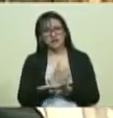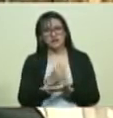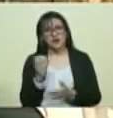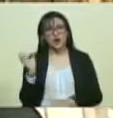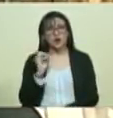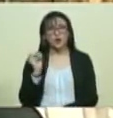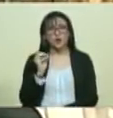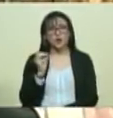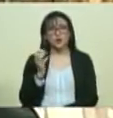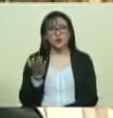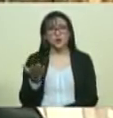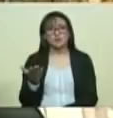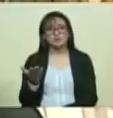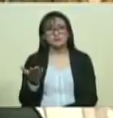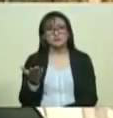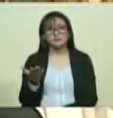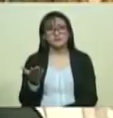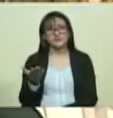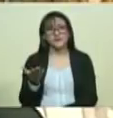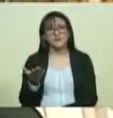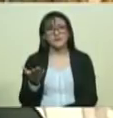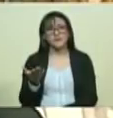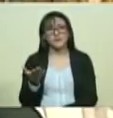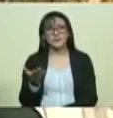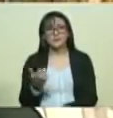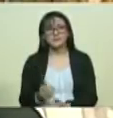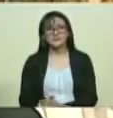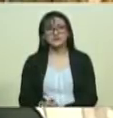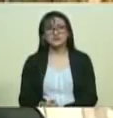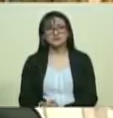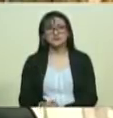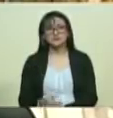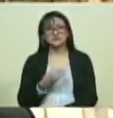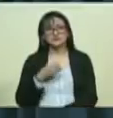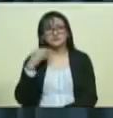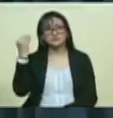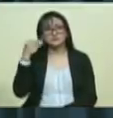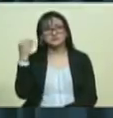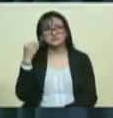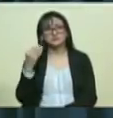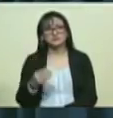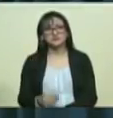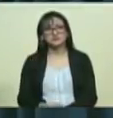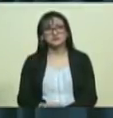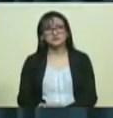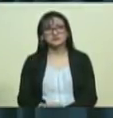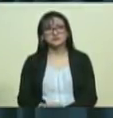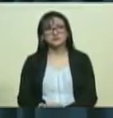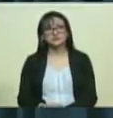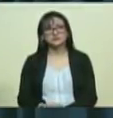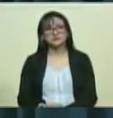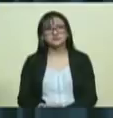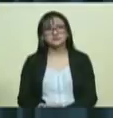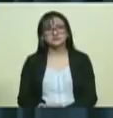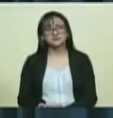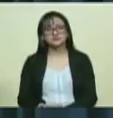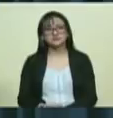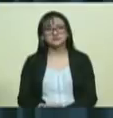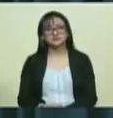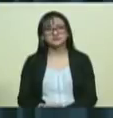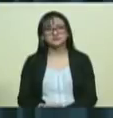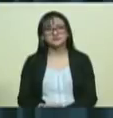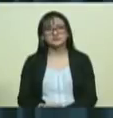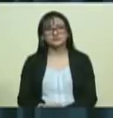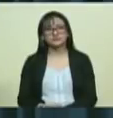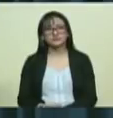está algo que estaría considerando el presidente y yo creo